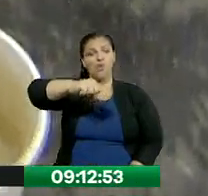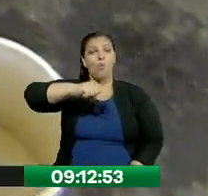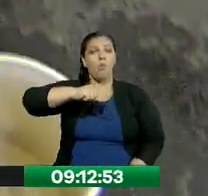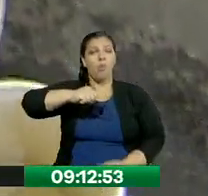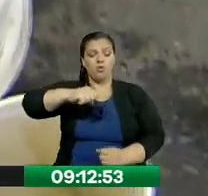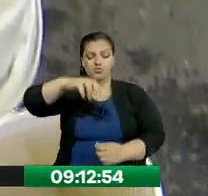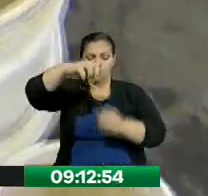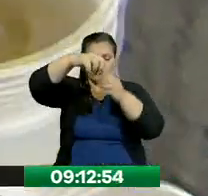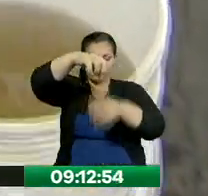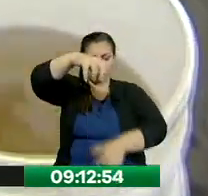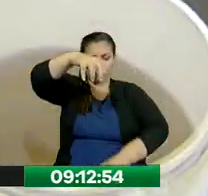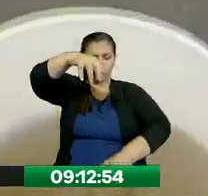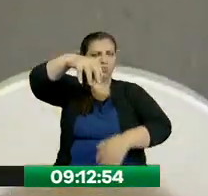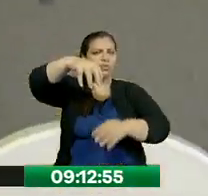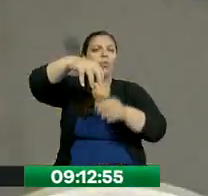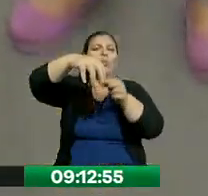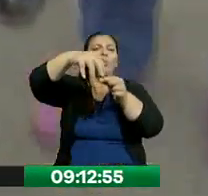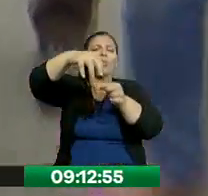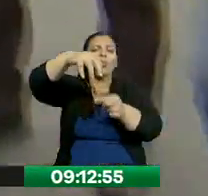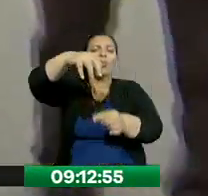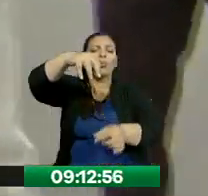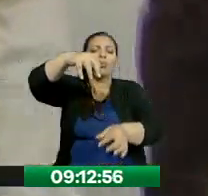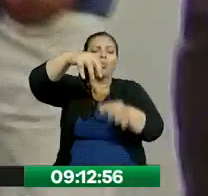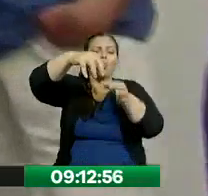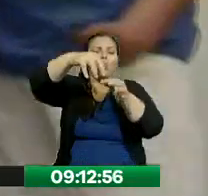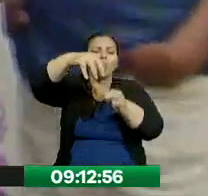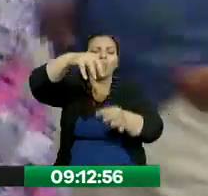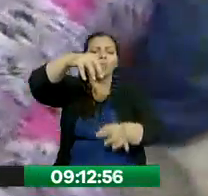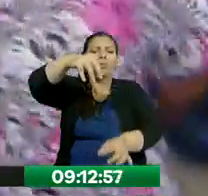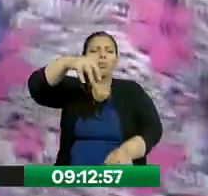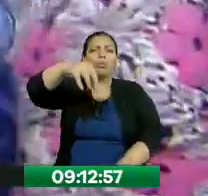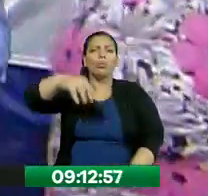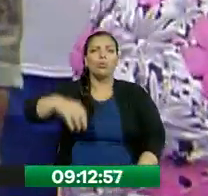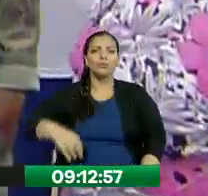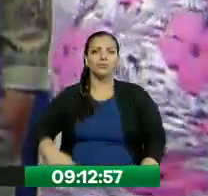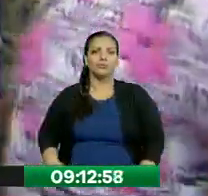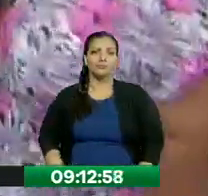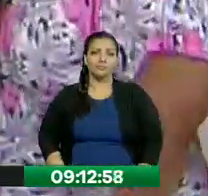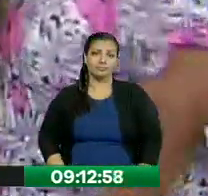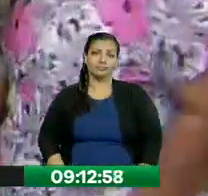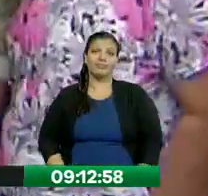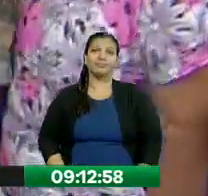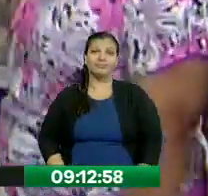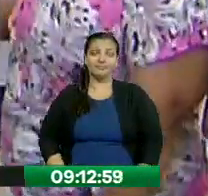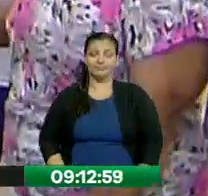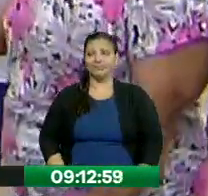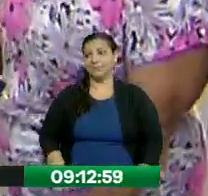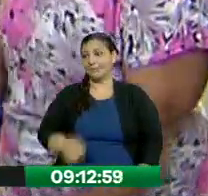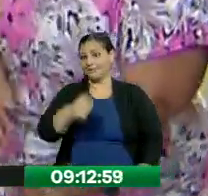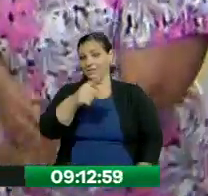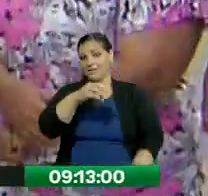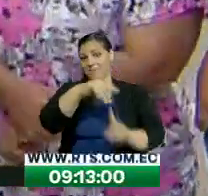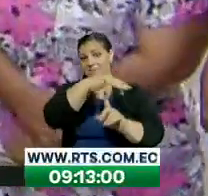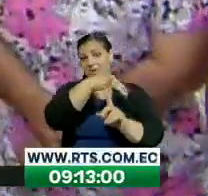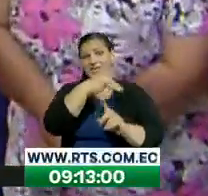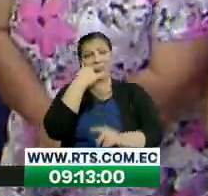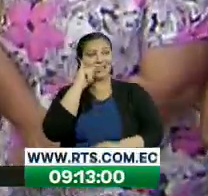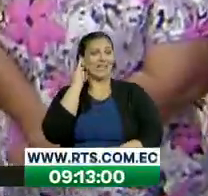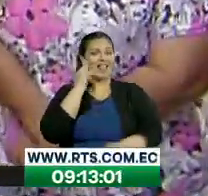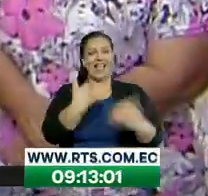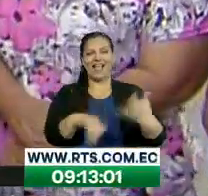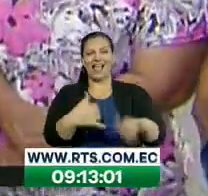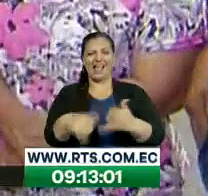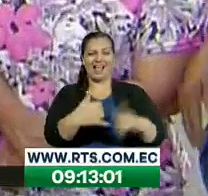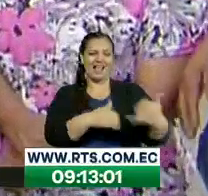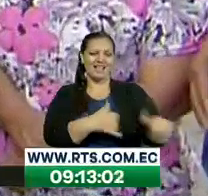agua utilizando bombas. Caballero, buen día. Decíamos, por ejemplo, los parques están vacíos. Los niños no pueden